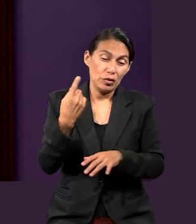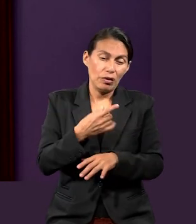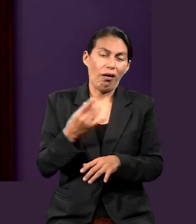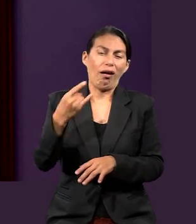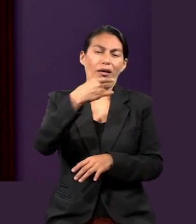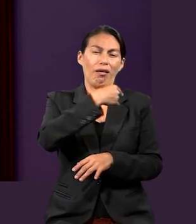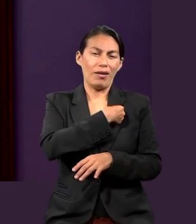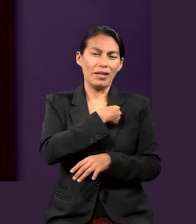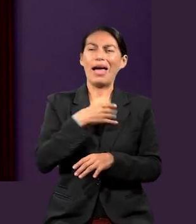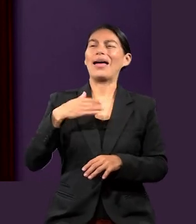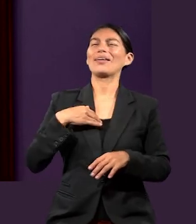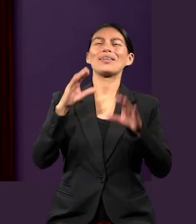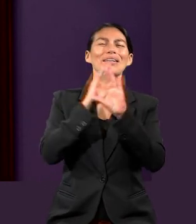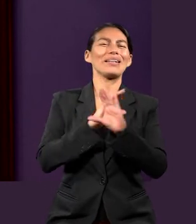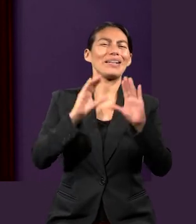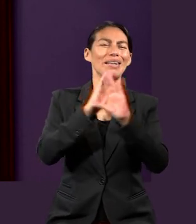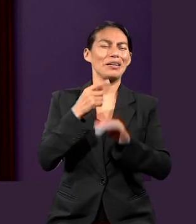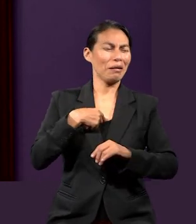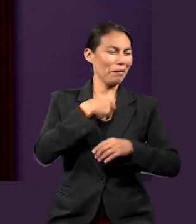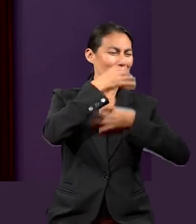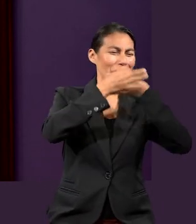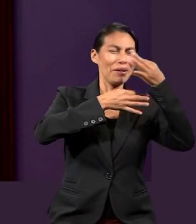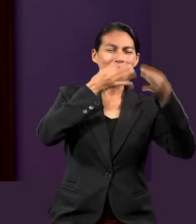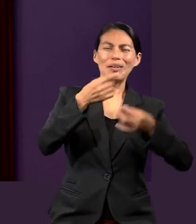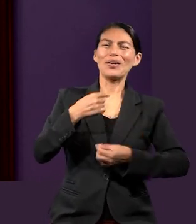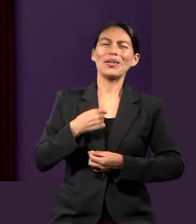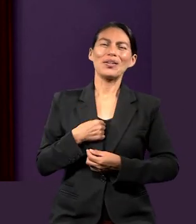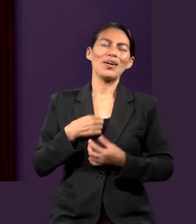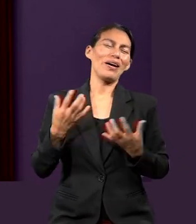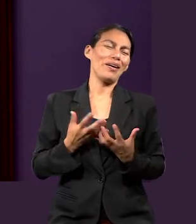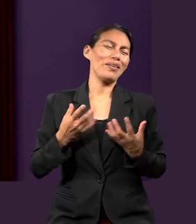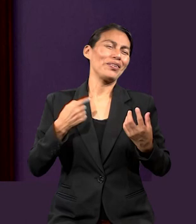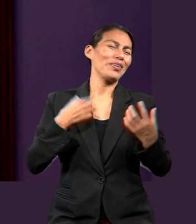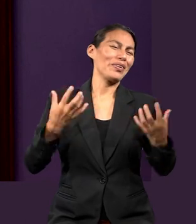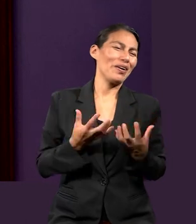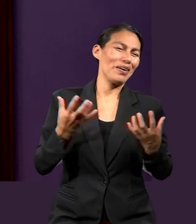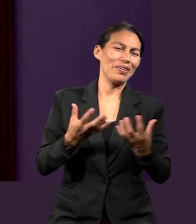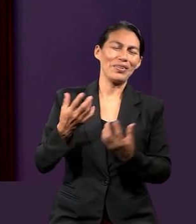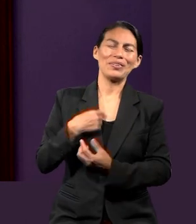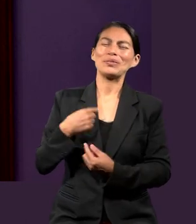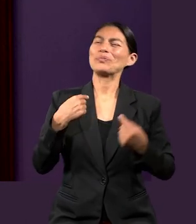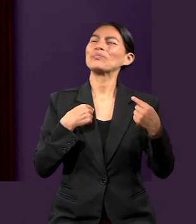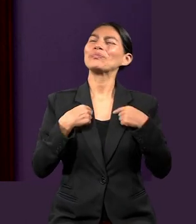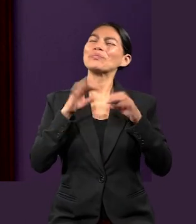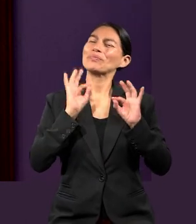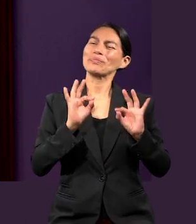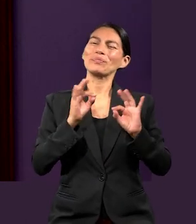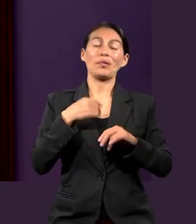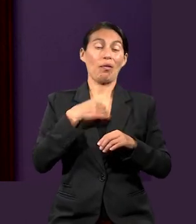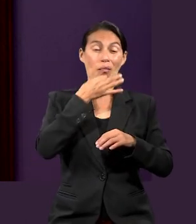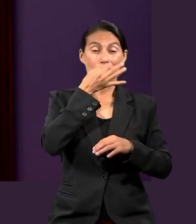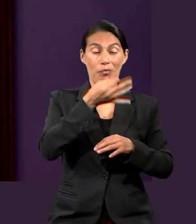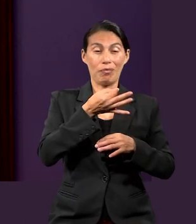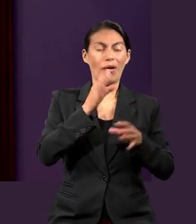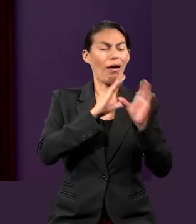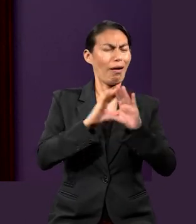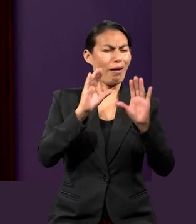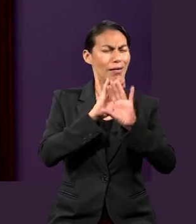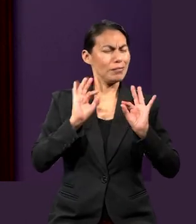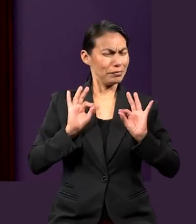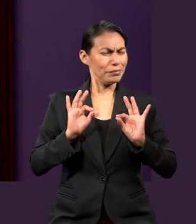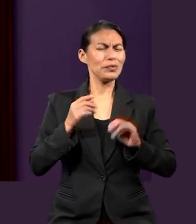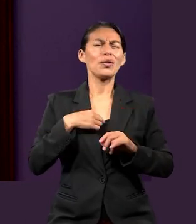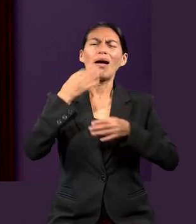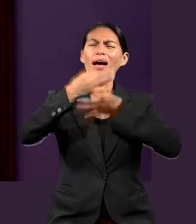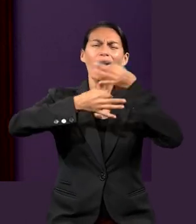dice que nosotros hacemos las cosas, cantamos y predicamos, y nuestra naturaleza pecaminosa de pronto se llena de que yo canto bien, yo